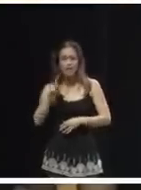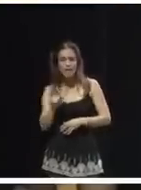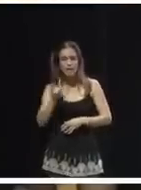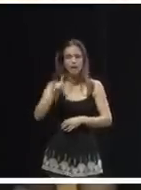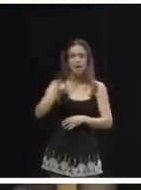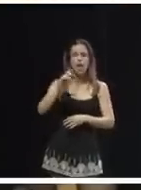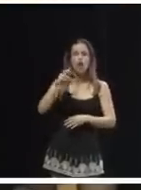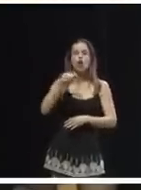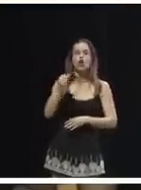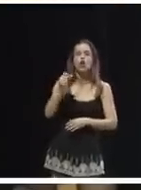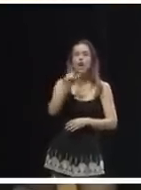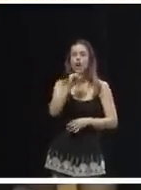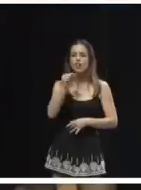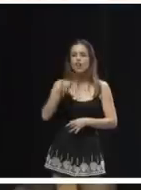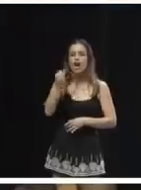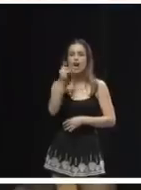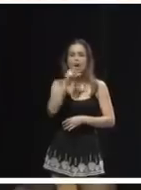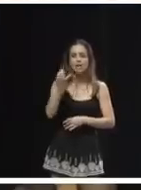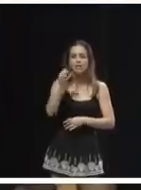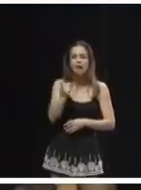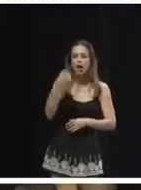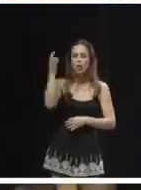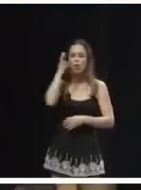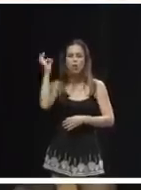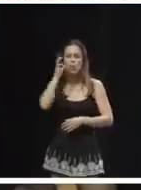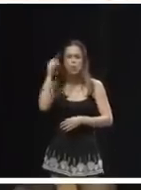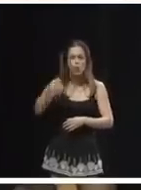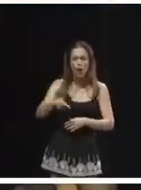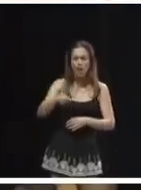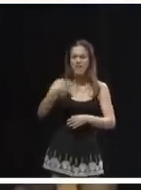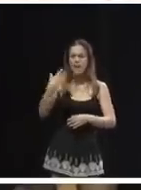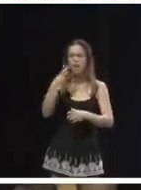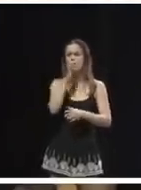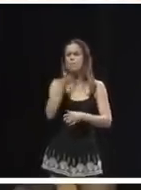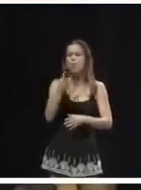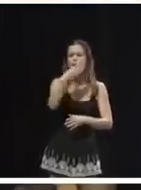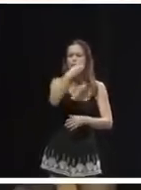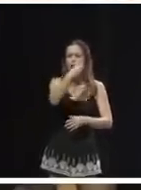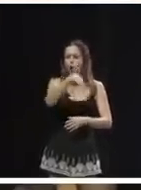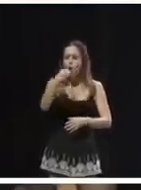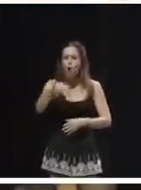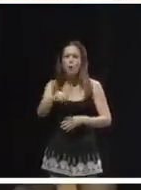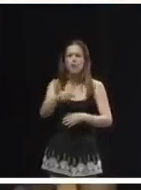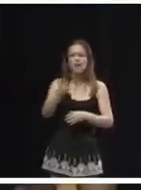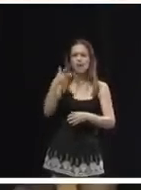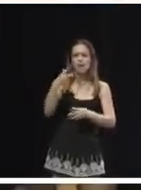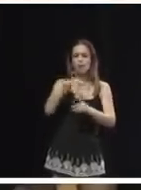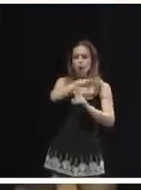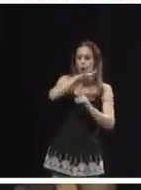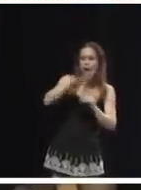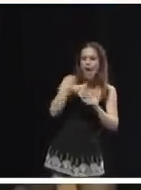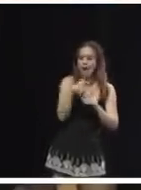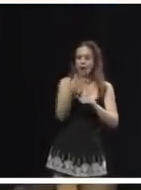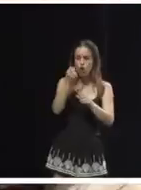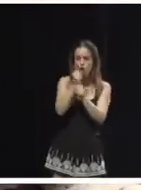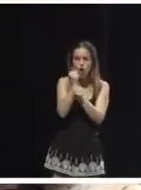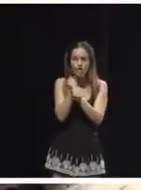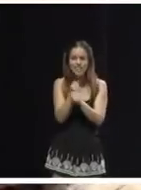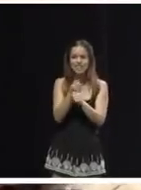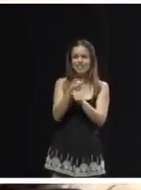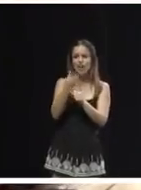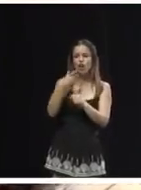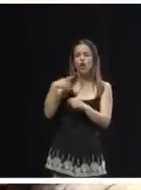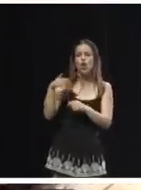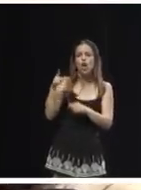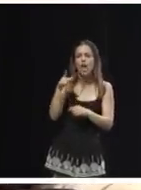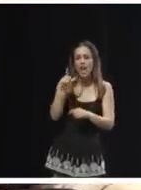con Cazalla. Lo vamos a hacer con las mujeres, lo vamos a hacer con los jóvenes, con los ecologistas, con las personas del colectivo LGTBI, con